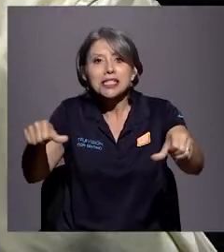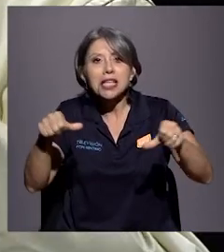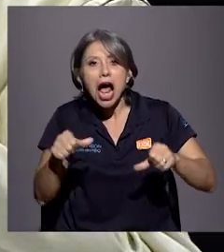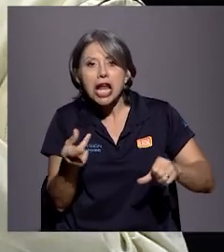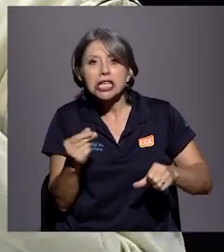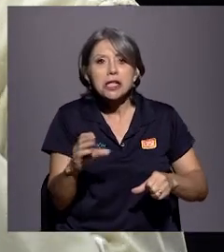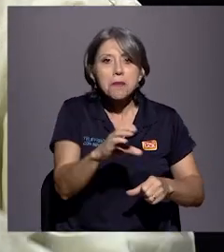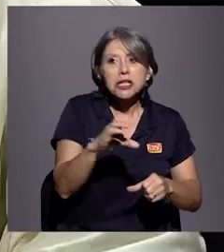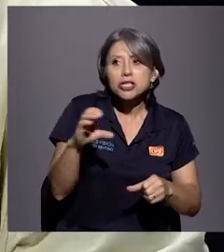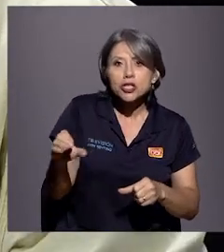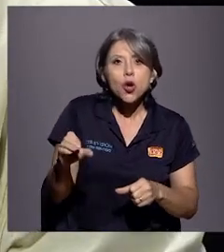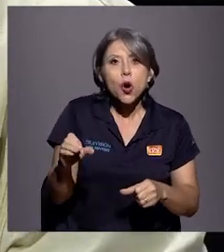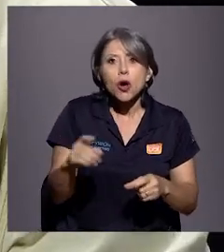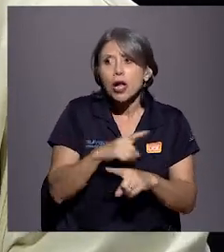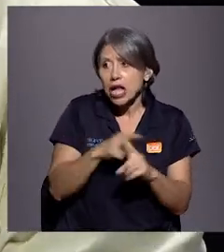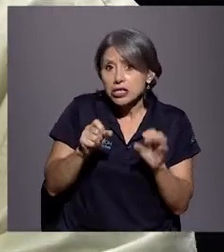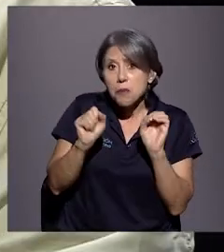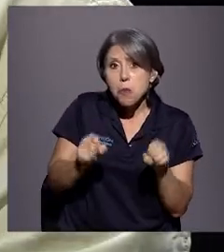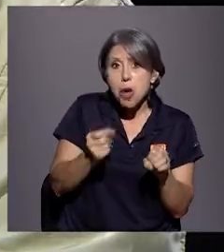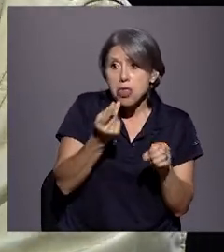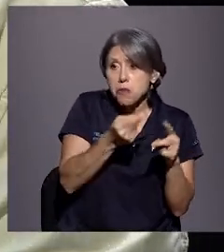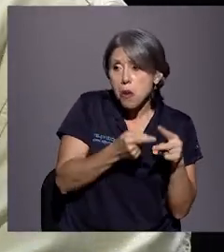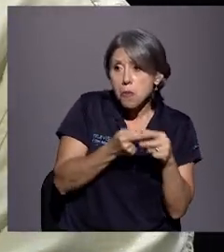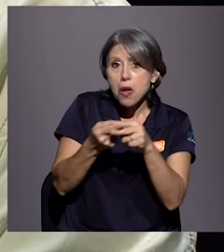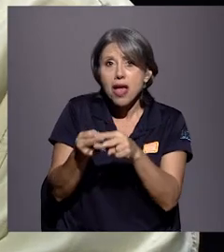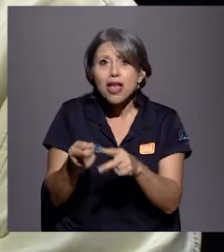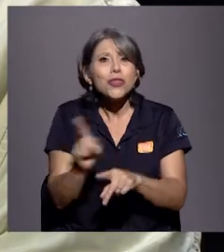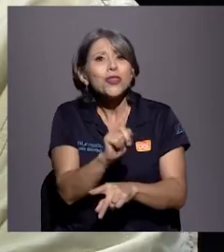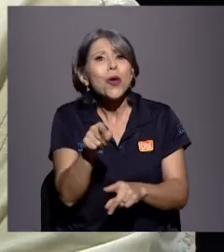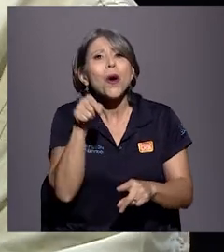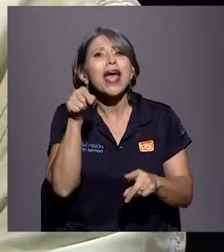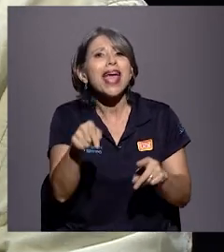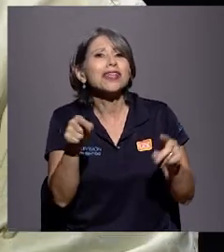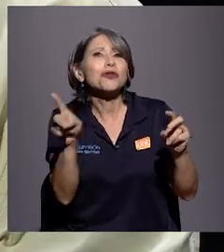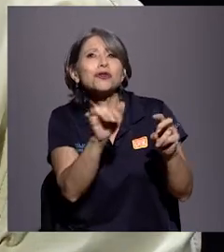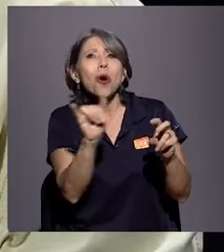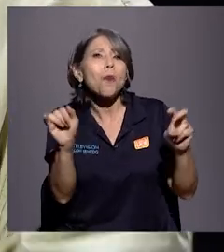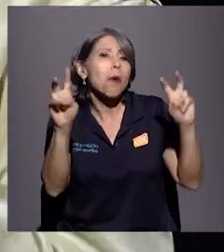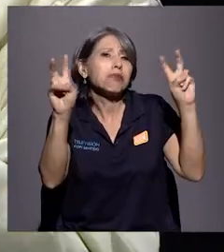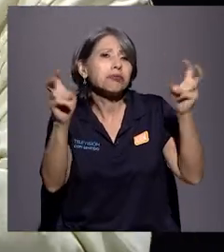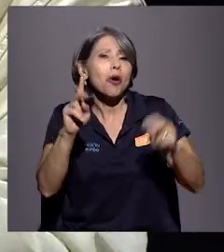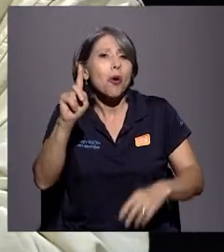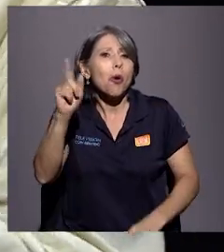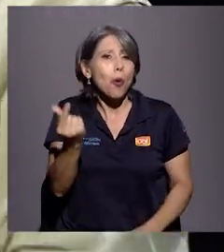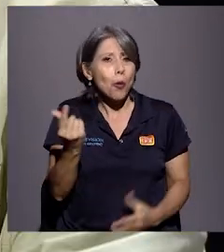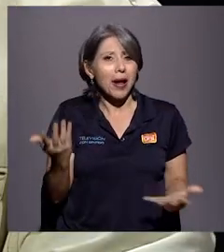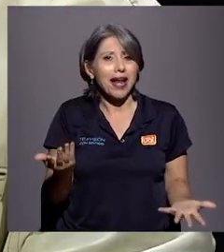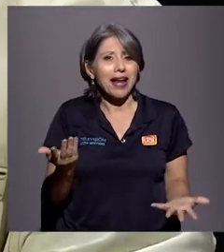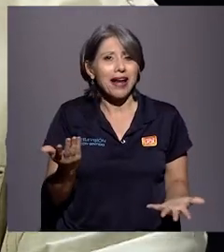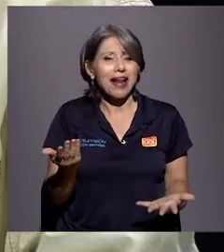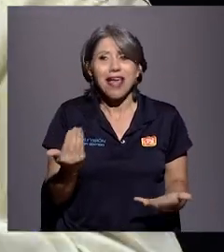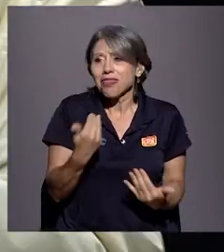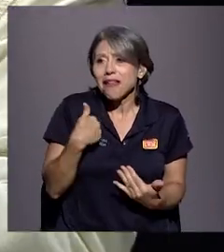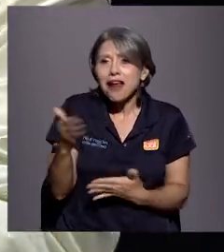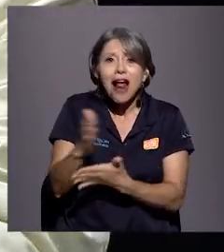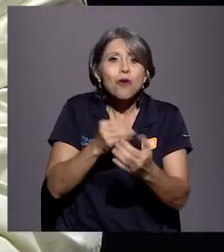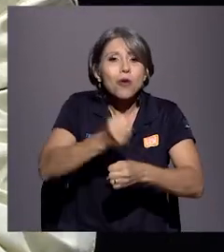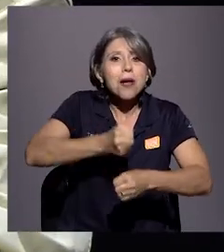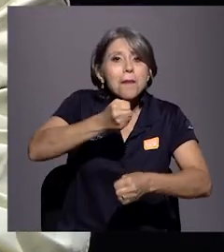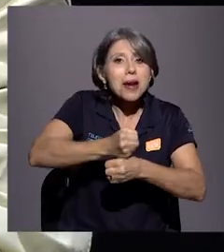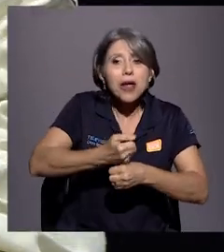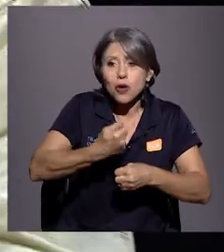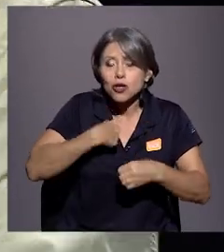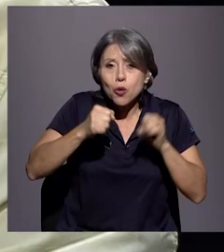tendría crédito para todo eso, no. Yo estoy a espera de la Uber. Yo estoy a espera de alguna cosa, de un empleo que me permita dar unas horas